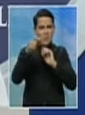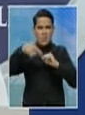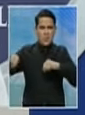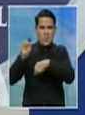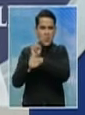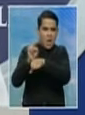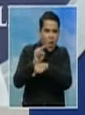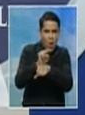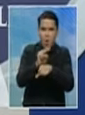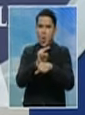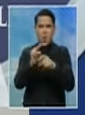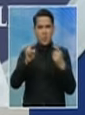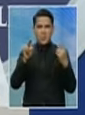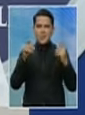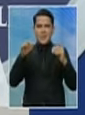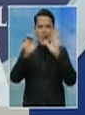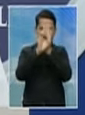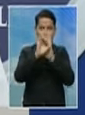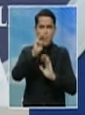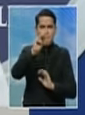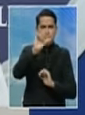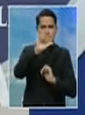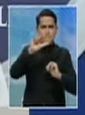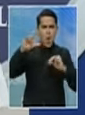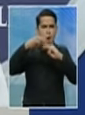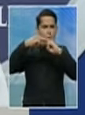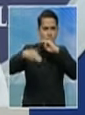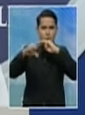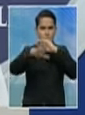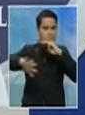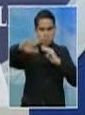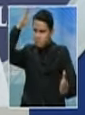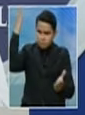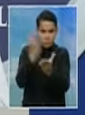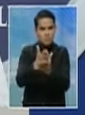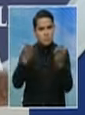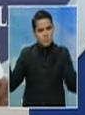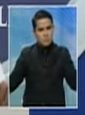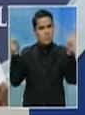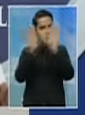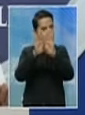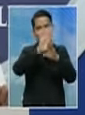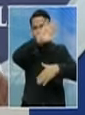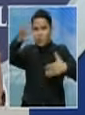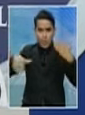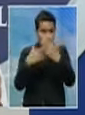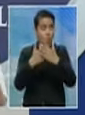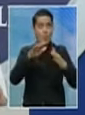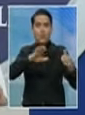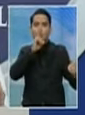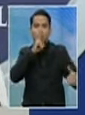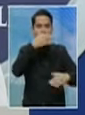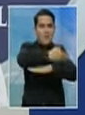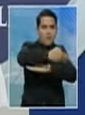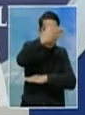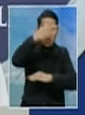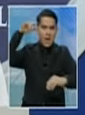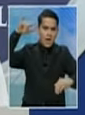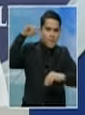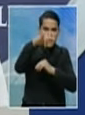negocios, incluyendo centros comerciales, y se ordena el cierre de todas las fronteras terrestres